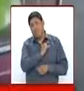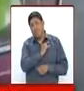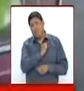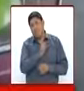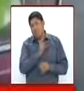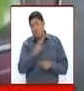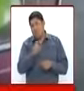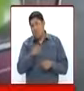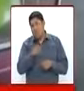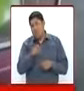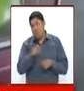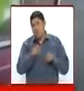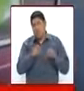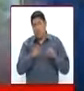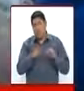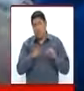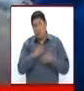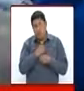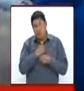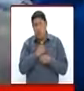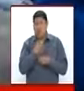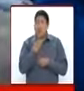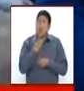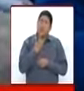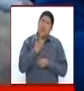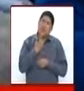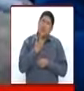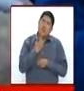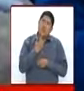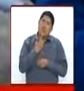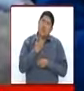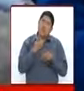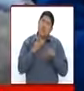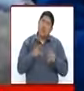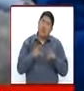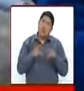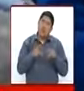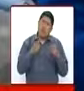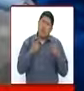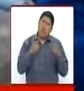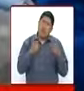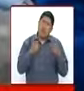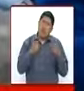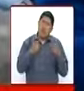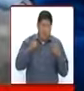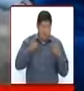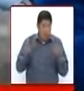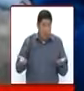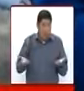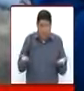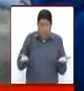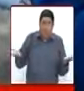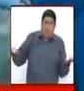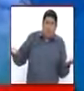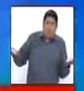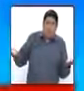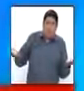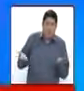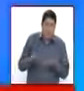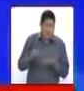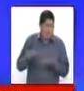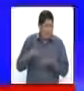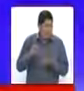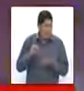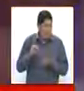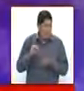lo que debemos y no debemos hacer. Las autoridades son las que deberían controlar eso desde un principio y para